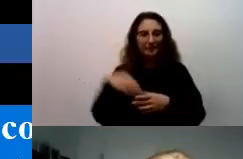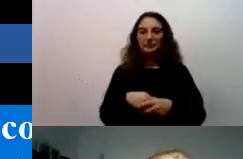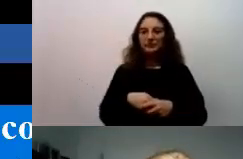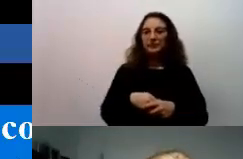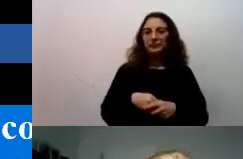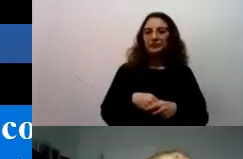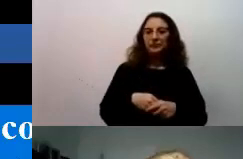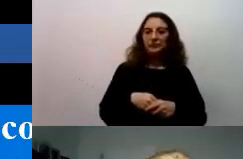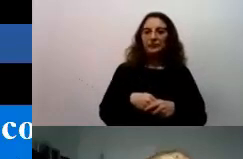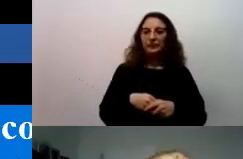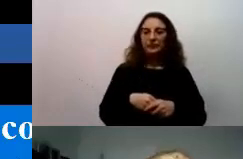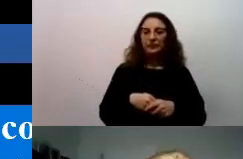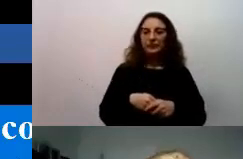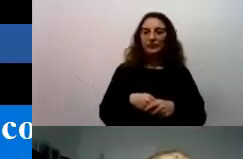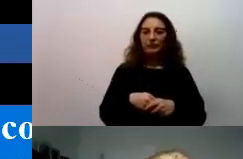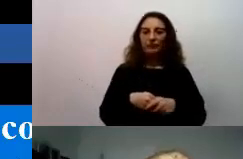16986.